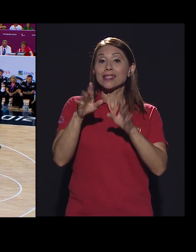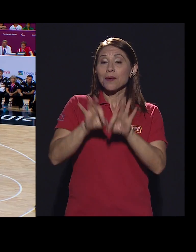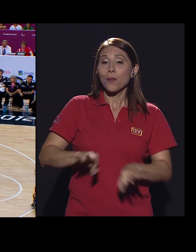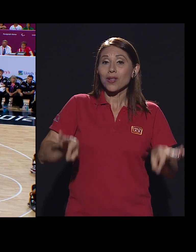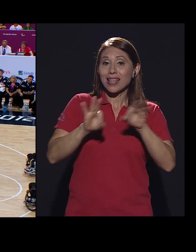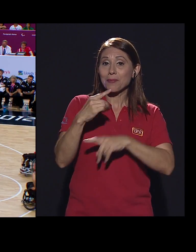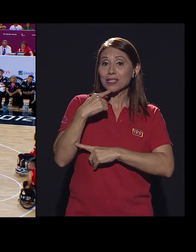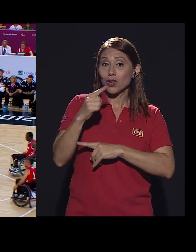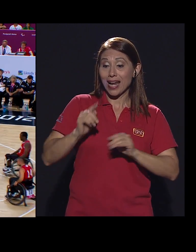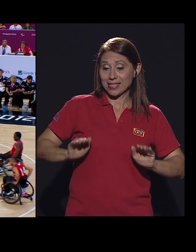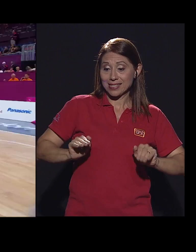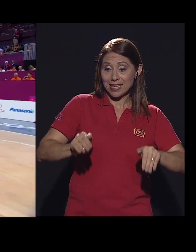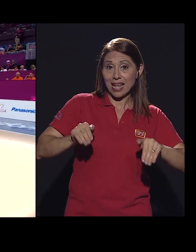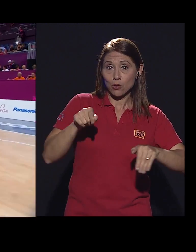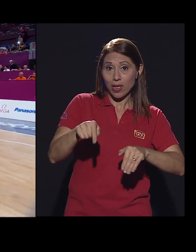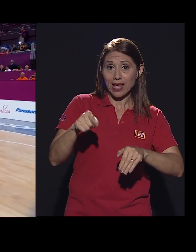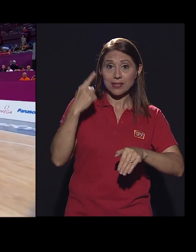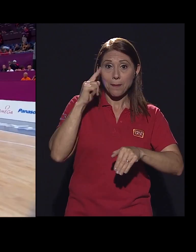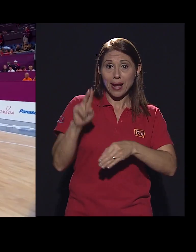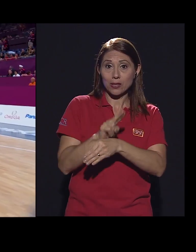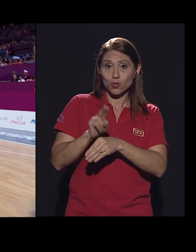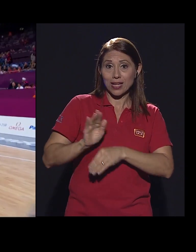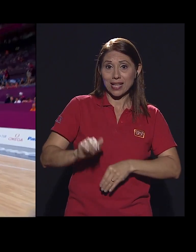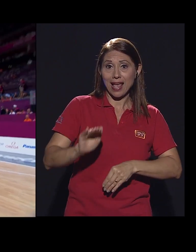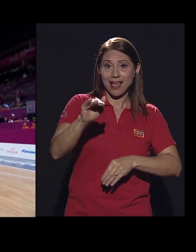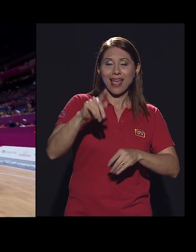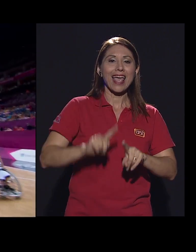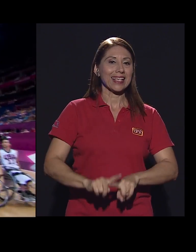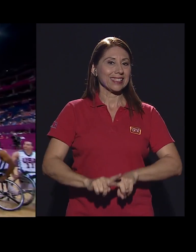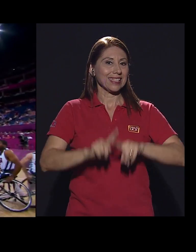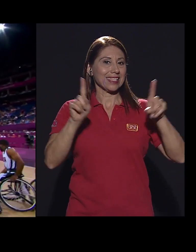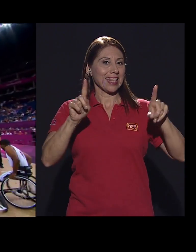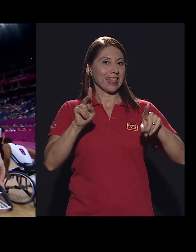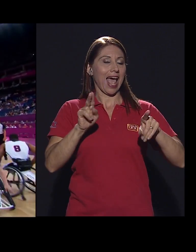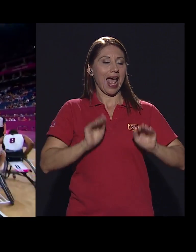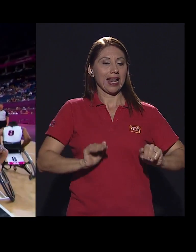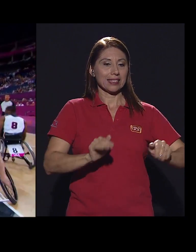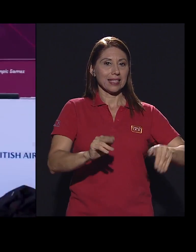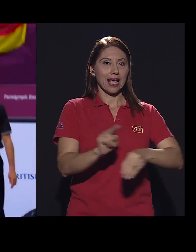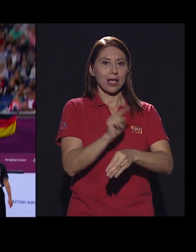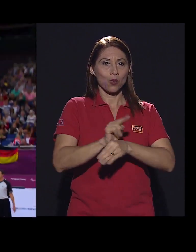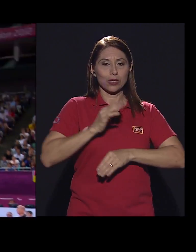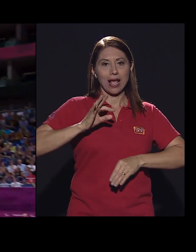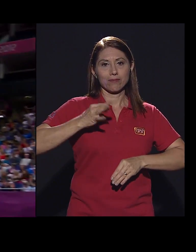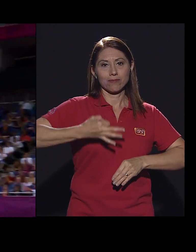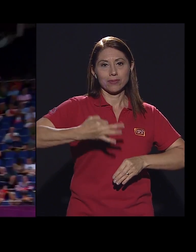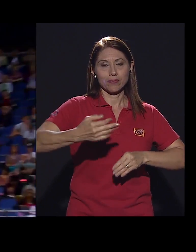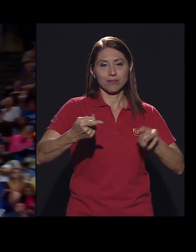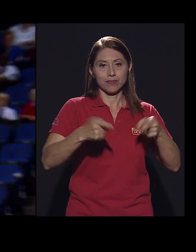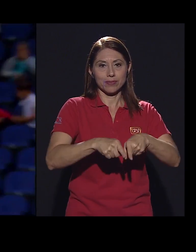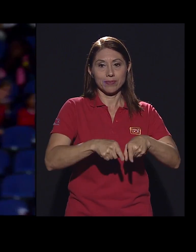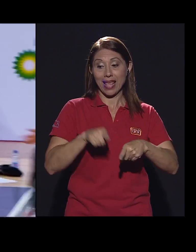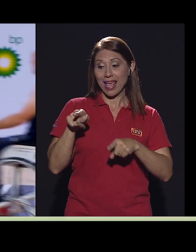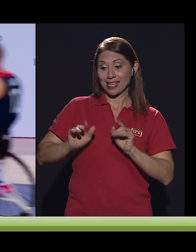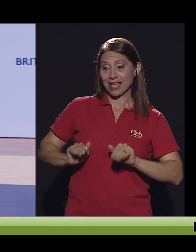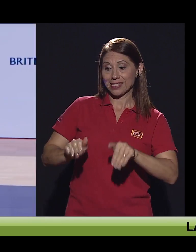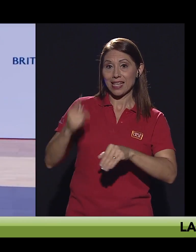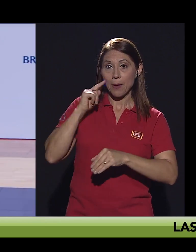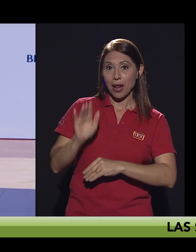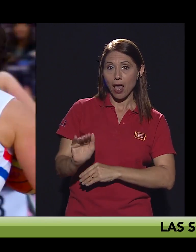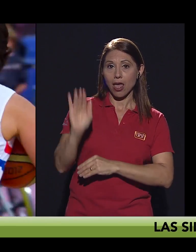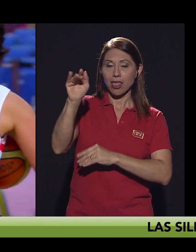importante mencionar que la silla de ruedas que se utiliza para el baloncesto es distinta a la del uso cotidiano, debido a que esta debe ser especial